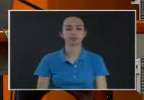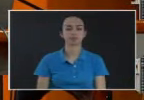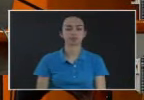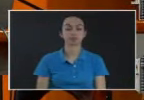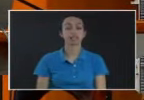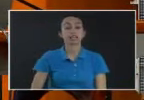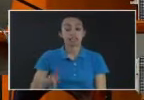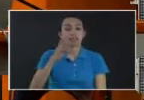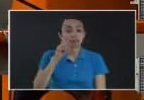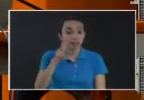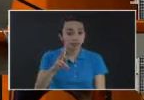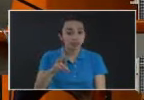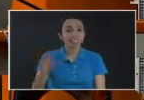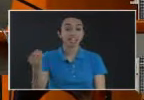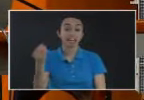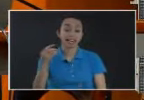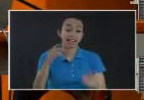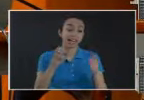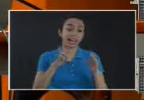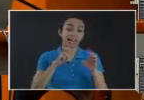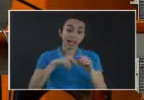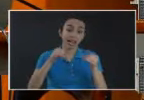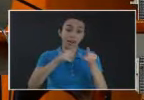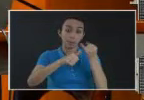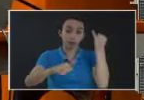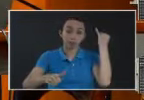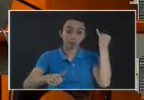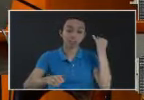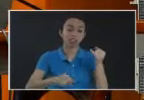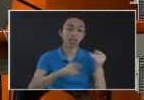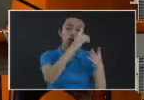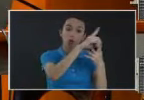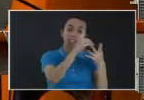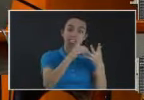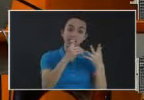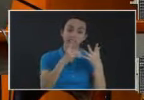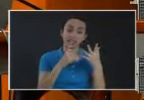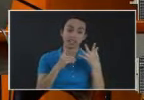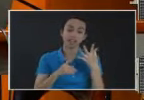Y fíjate que lo describe en Apocalipsis 8, 10 y 11.